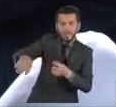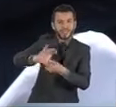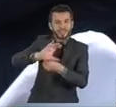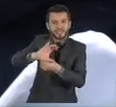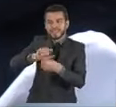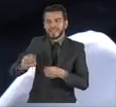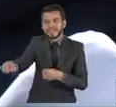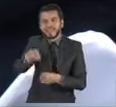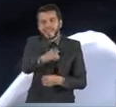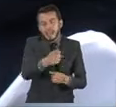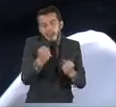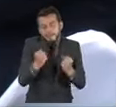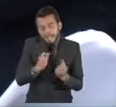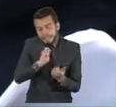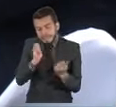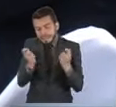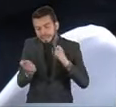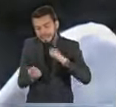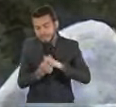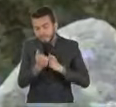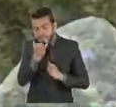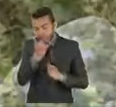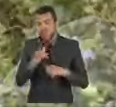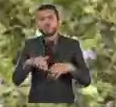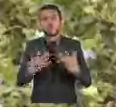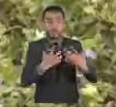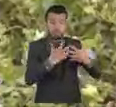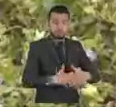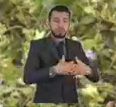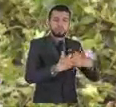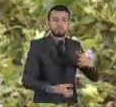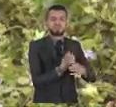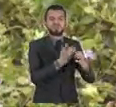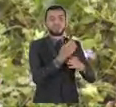energía y en particular la manera como nos movilizamos.